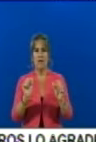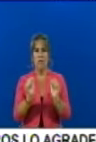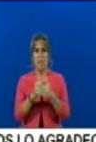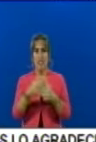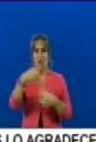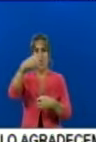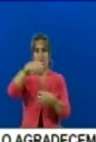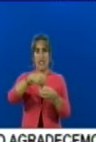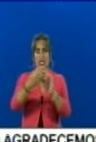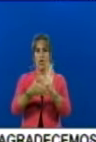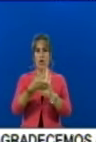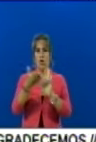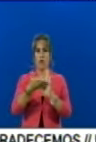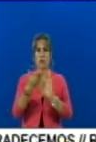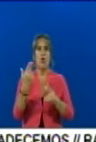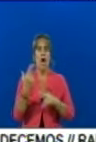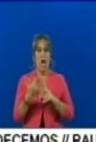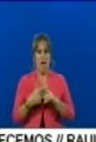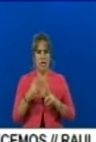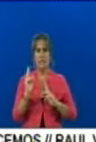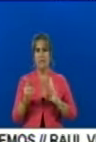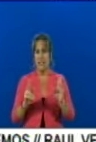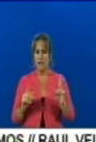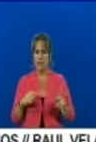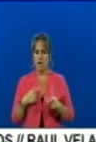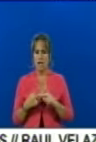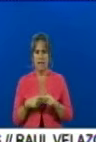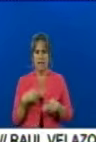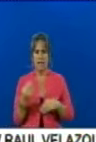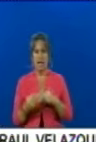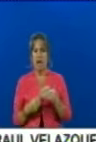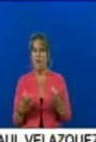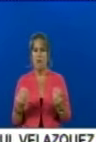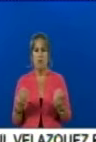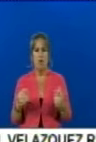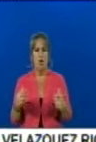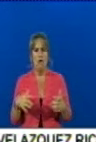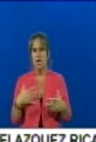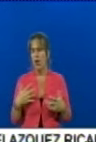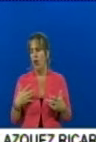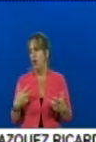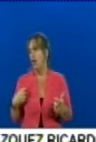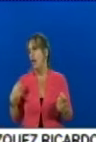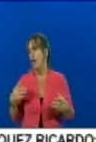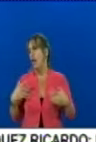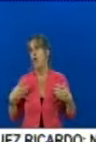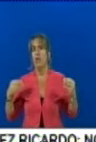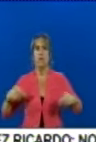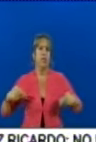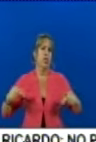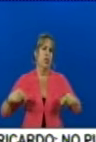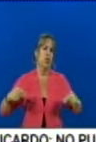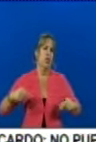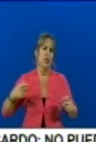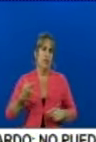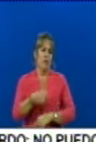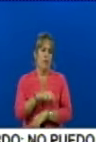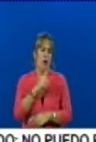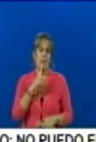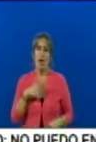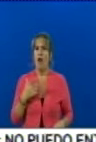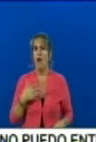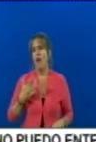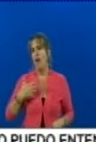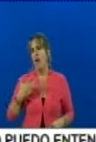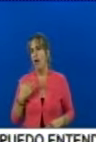micro 3, y de hecho se tomaron algunas decisiones. Y realmente había mucha inconformidad de la población, para decirlo con todas las